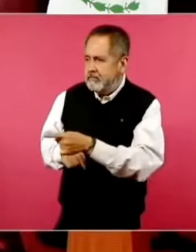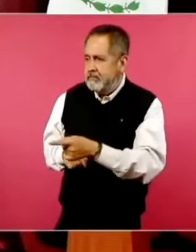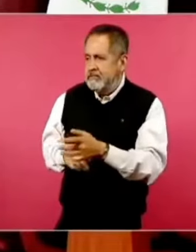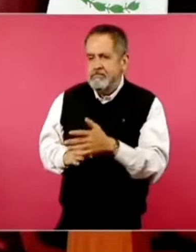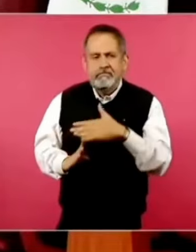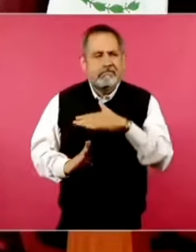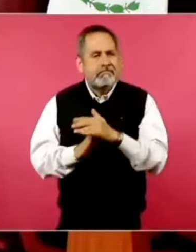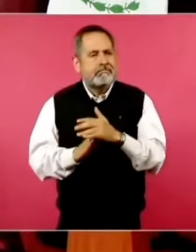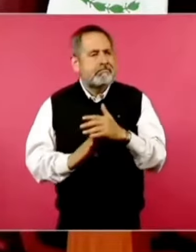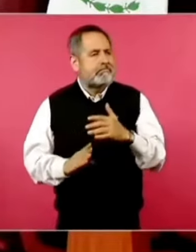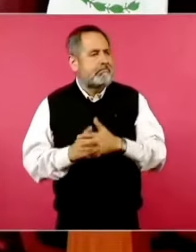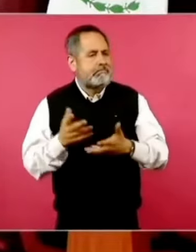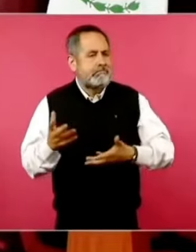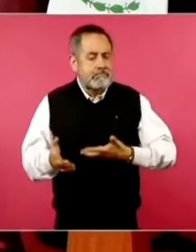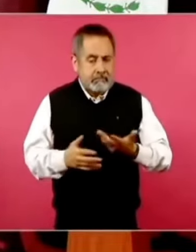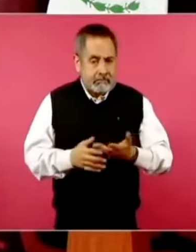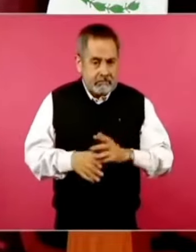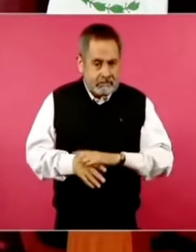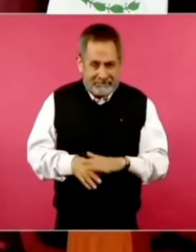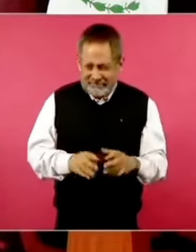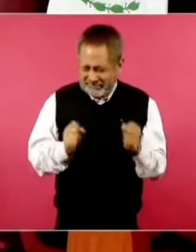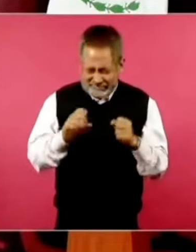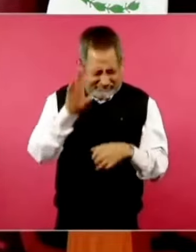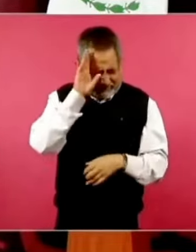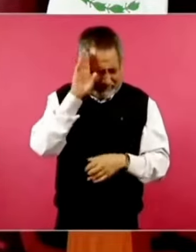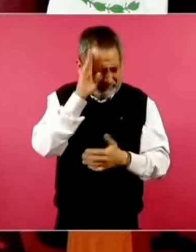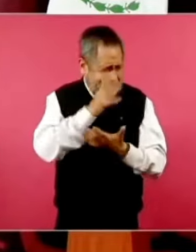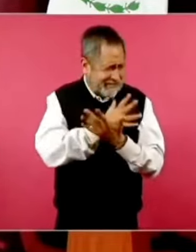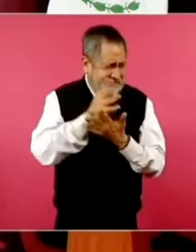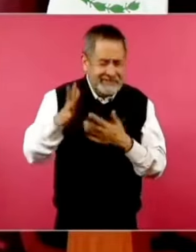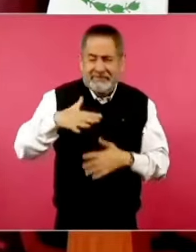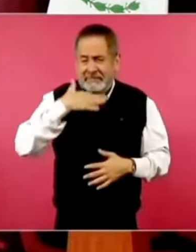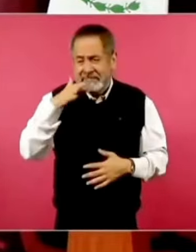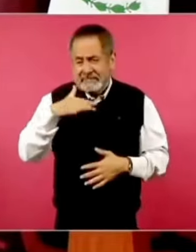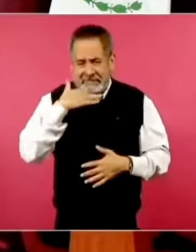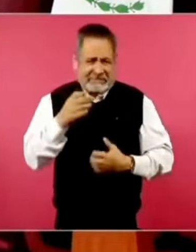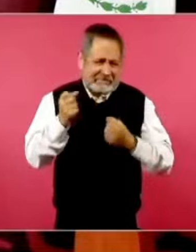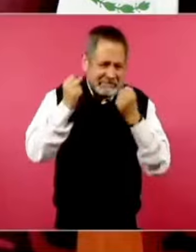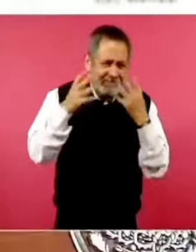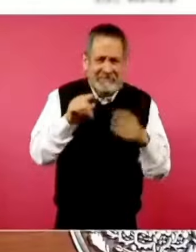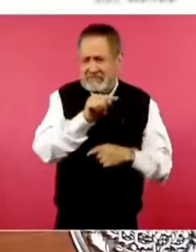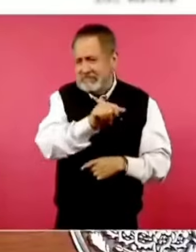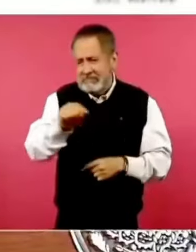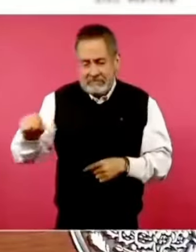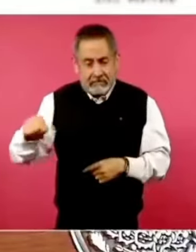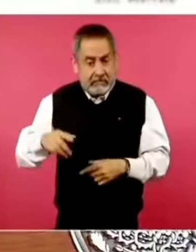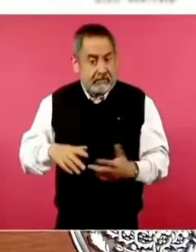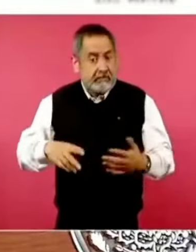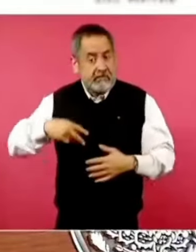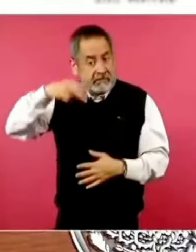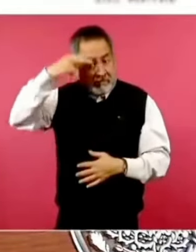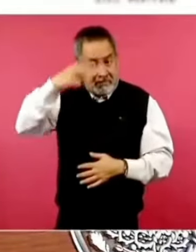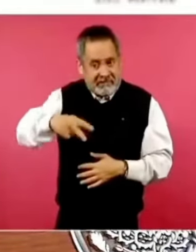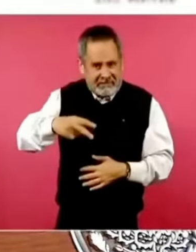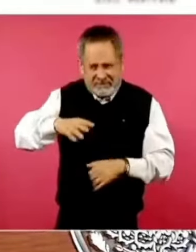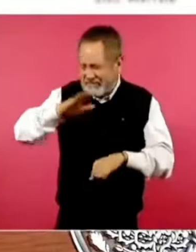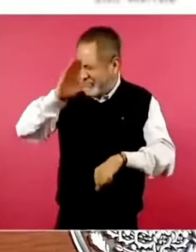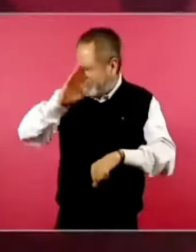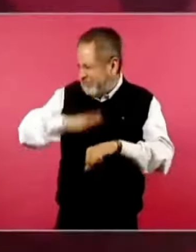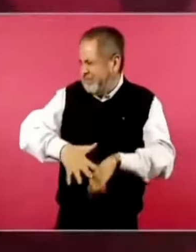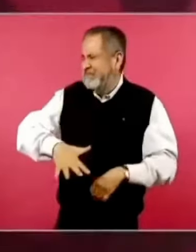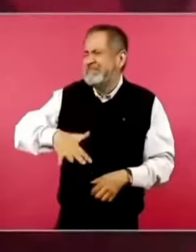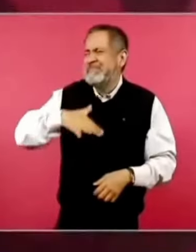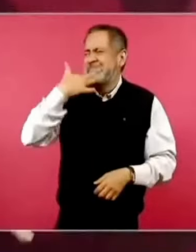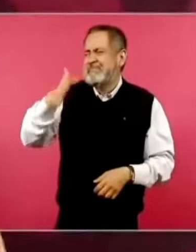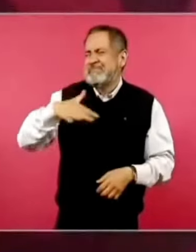pero excesiva, sin límites. México era de los países más corruptos del